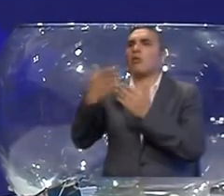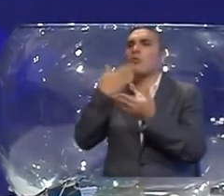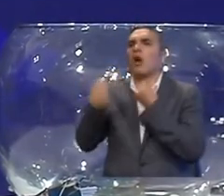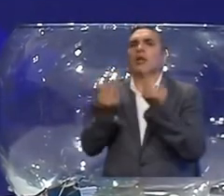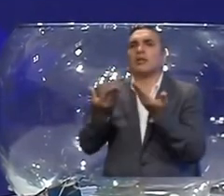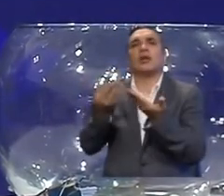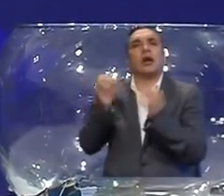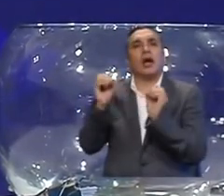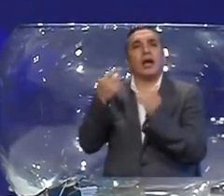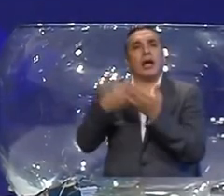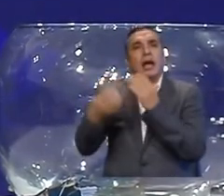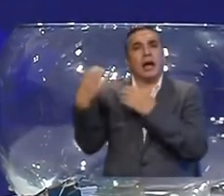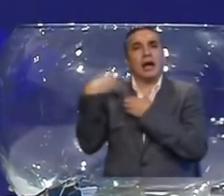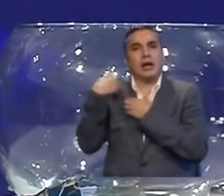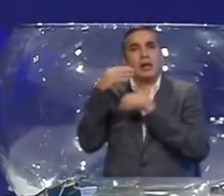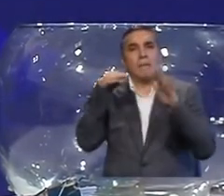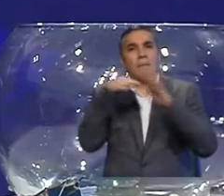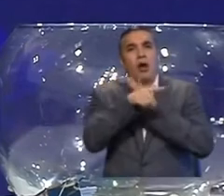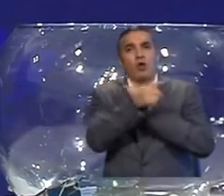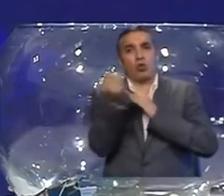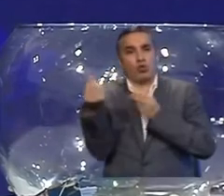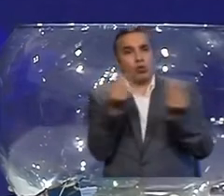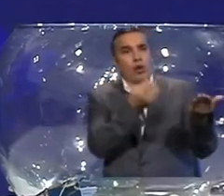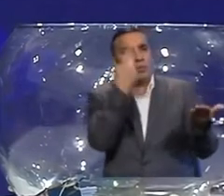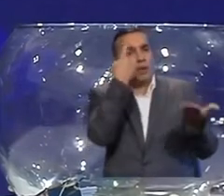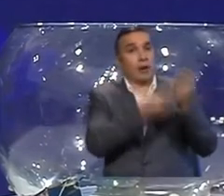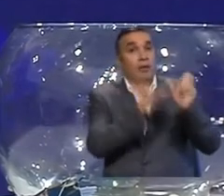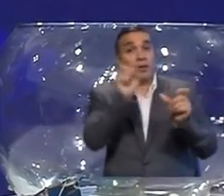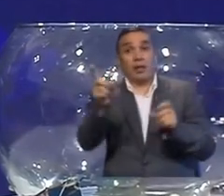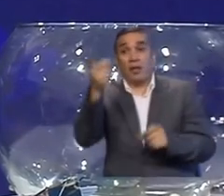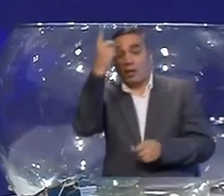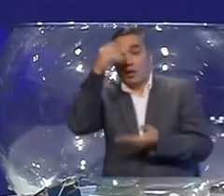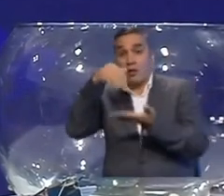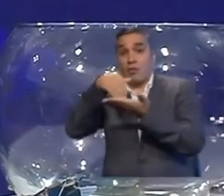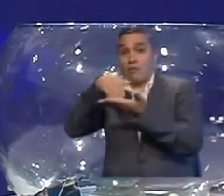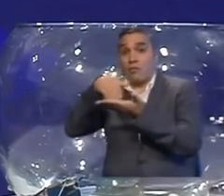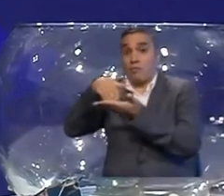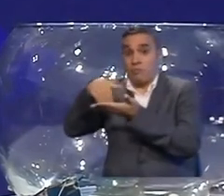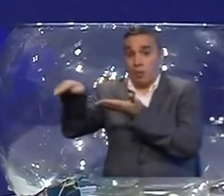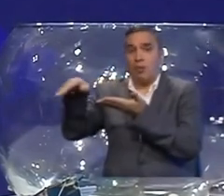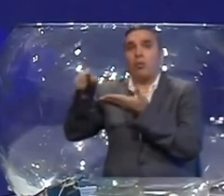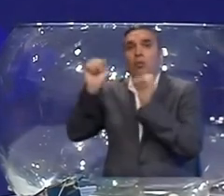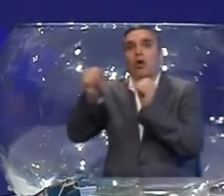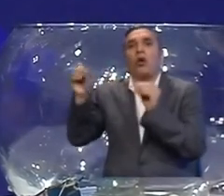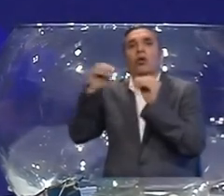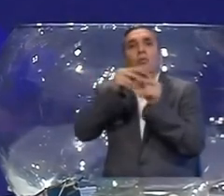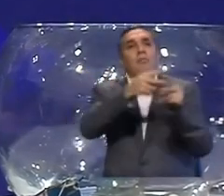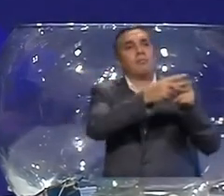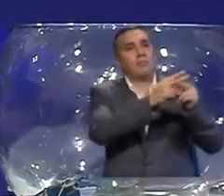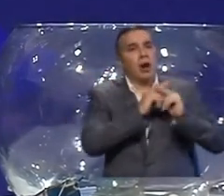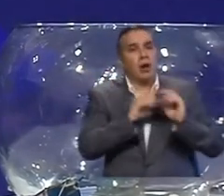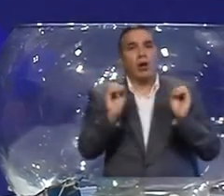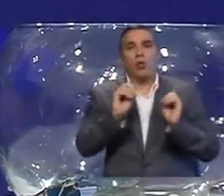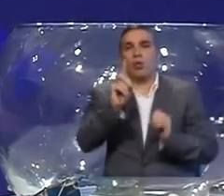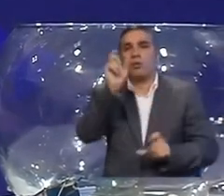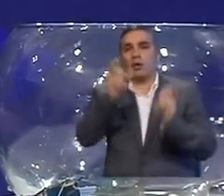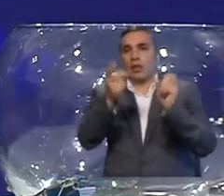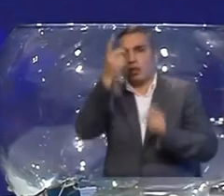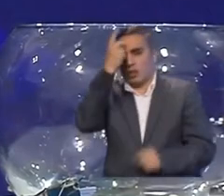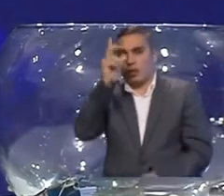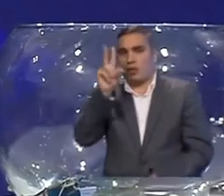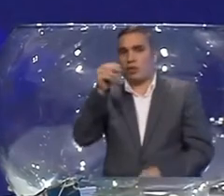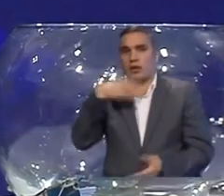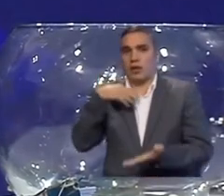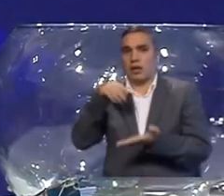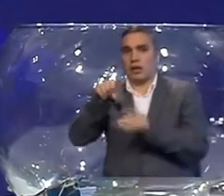daría al sistema financiero para que estos sujetos que fueron eliminados de la central de riesgo vuelvan a obtener un crédito o alguien que es deudor, que no está en la